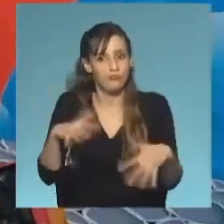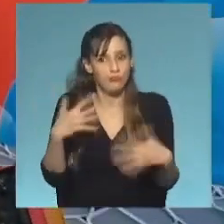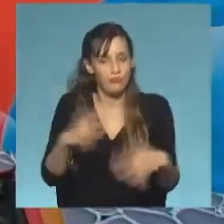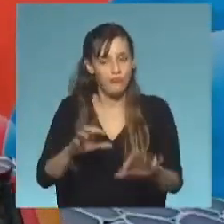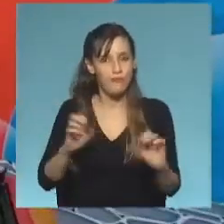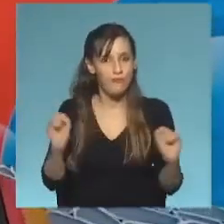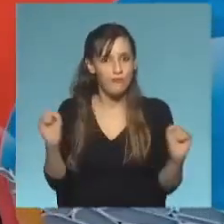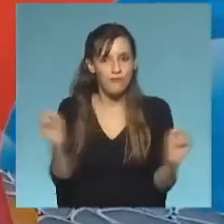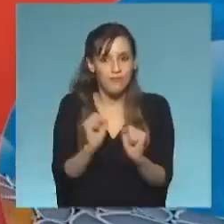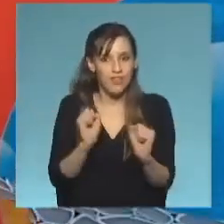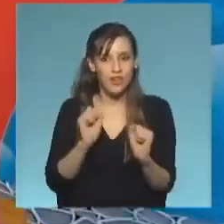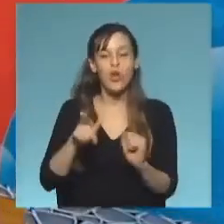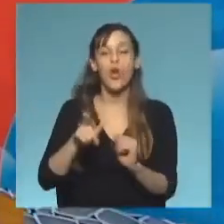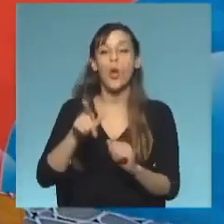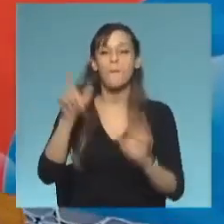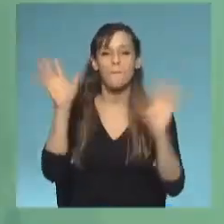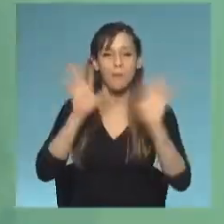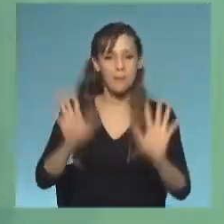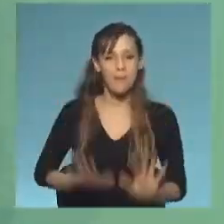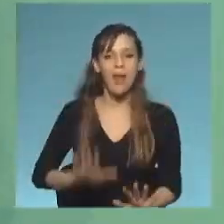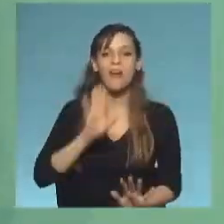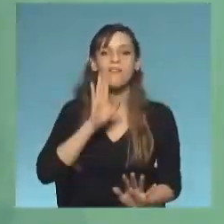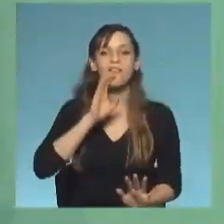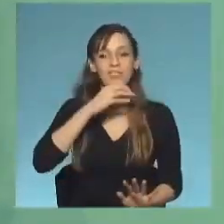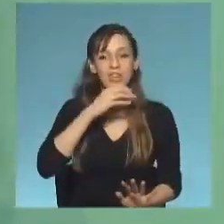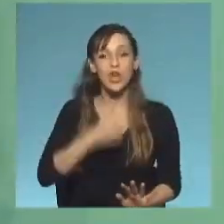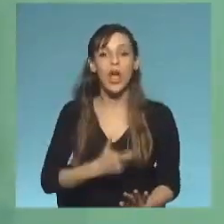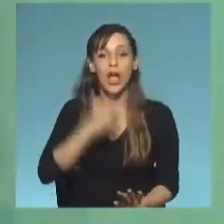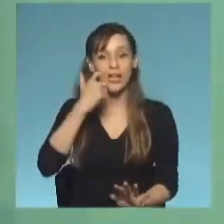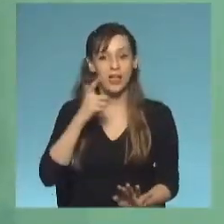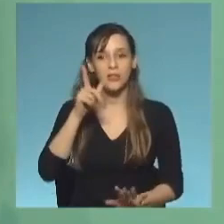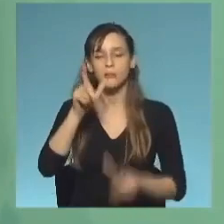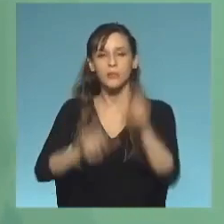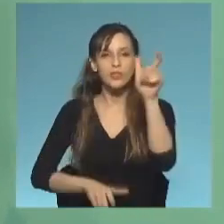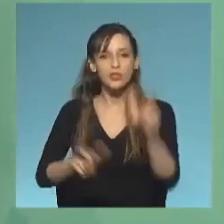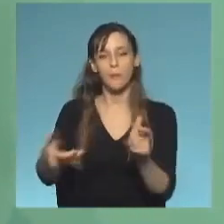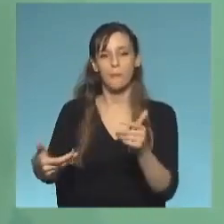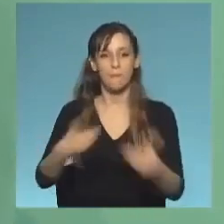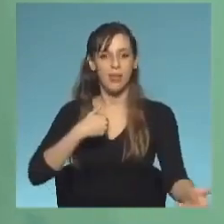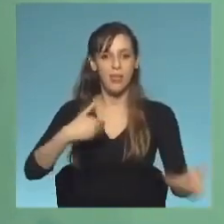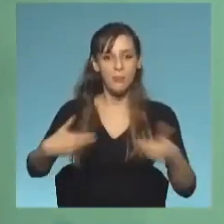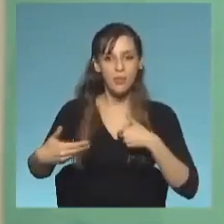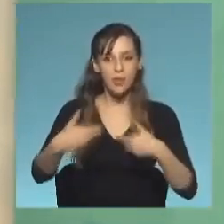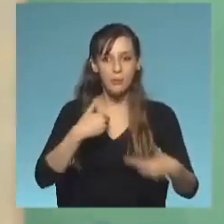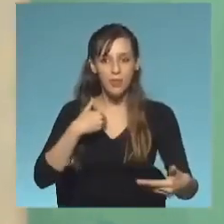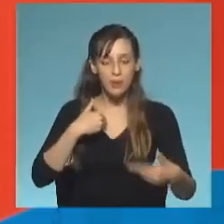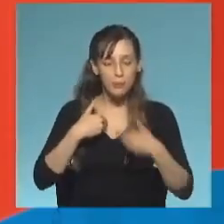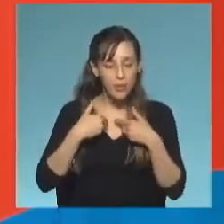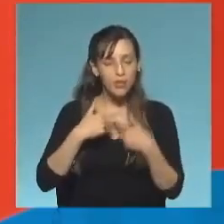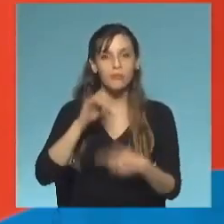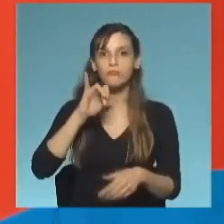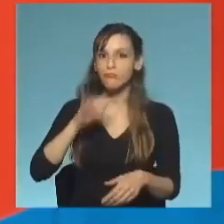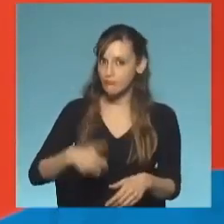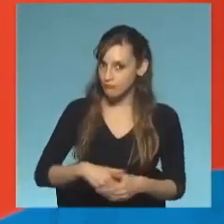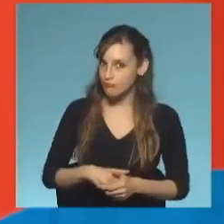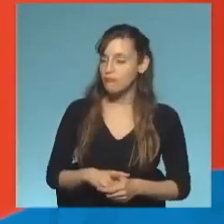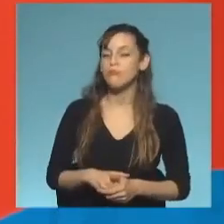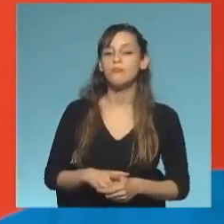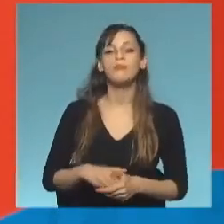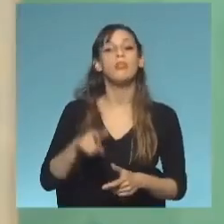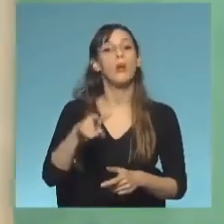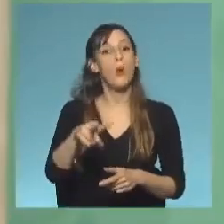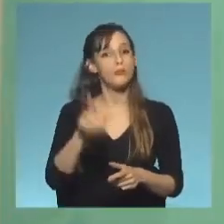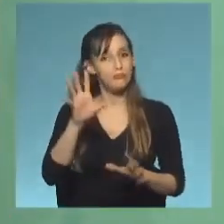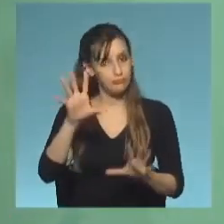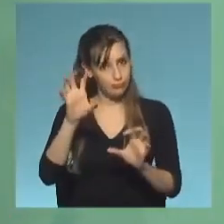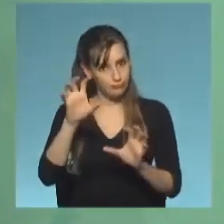que lo piden muchísimo. Me contabas antes que te escribían mucho pidiéndote la receta de vino caliente. Sí, mirá. Así que